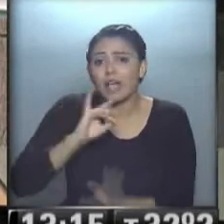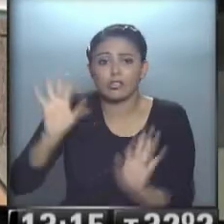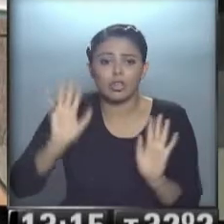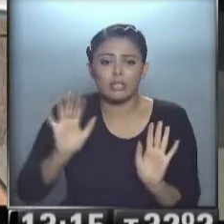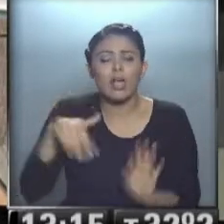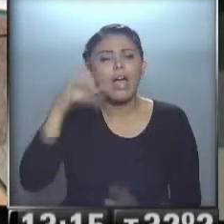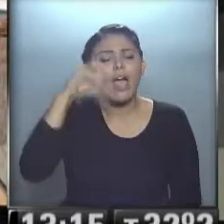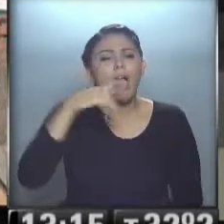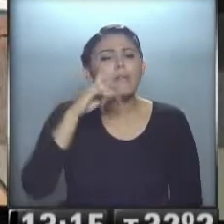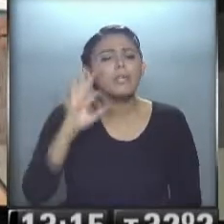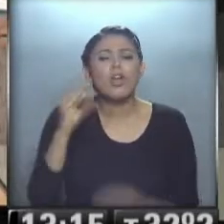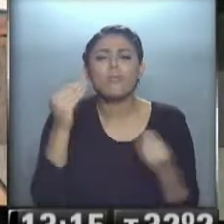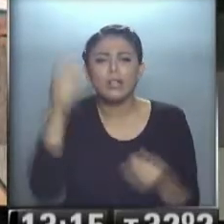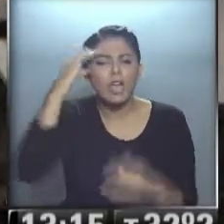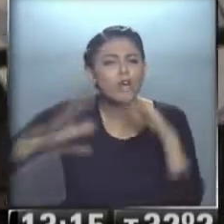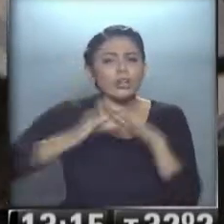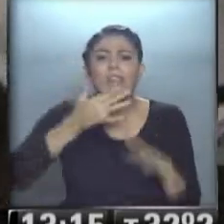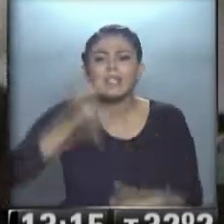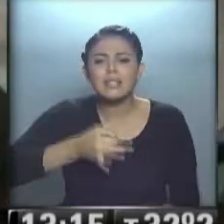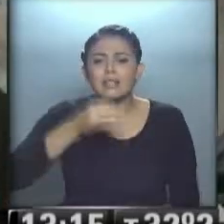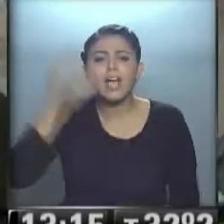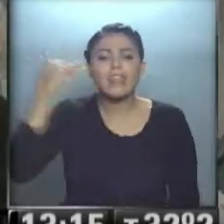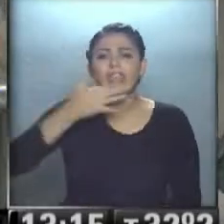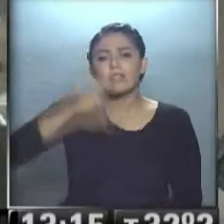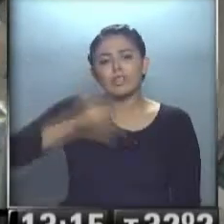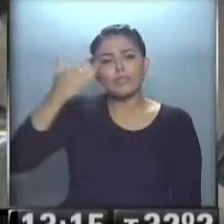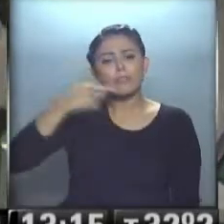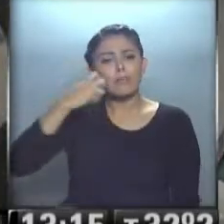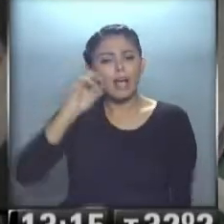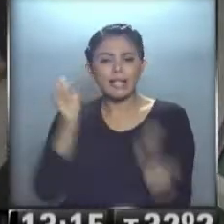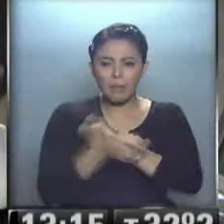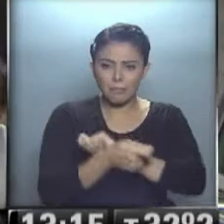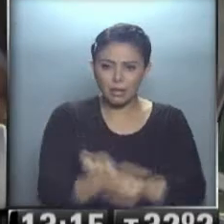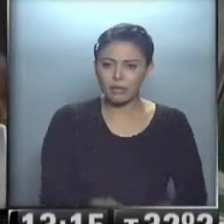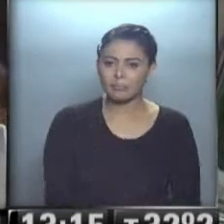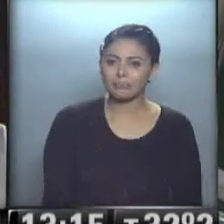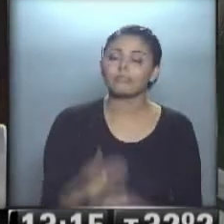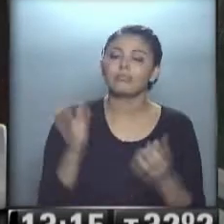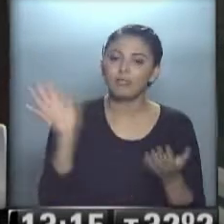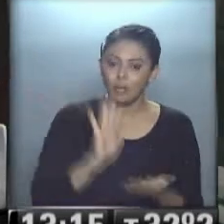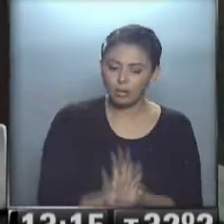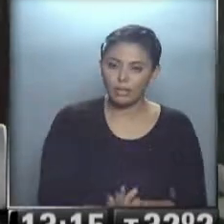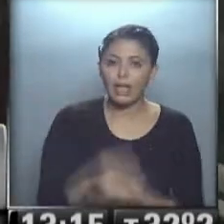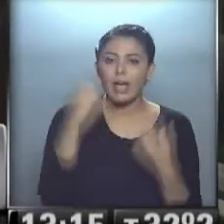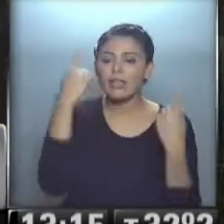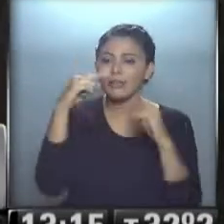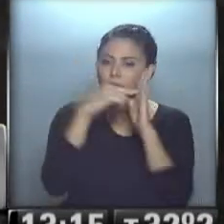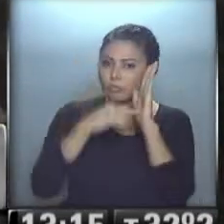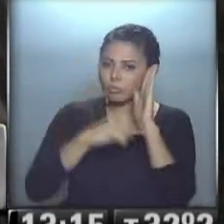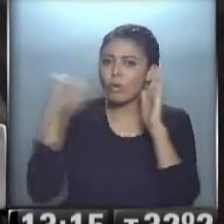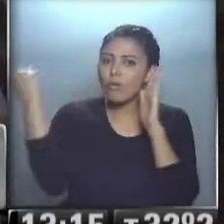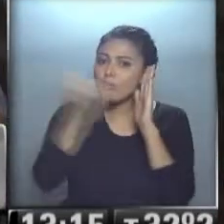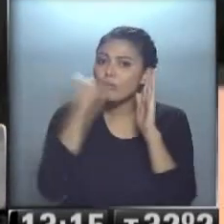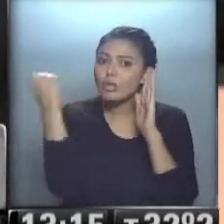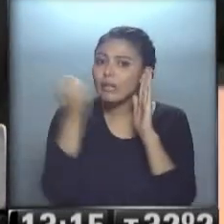emilio ruchansky porque la corte decidió revocar este fallo bueno que tal buen día hay muchos puntos importantes en